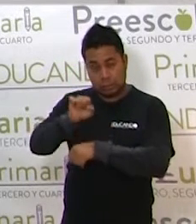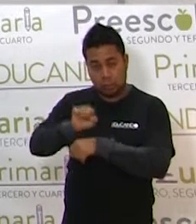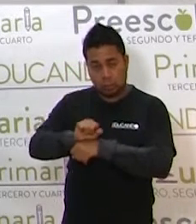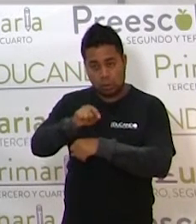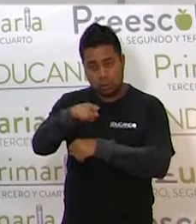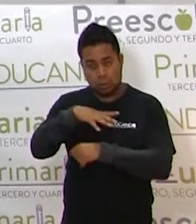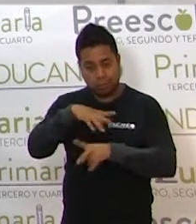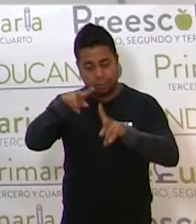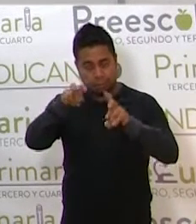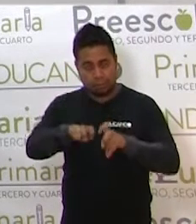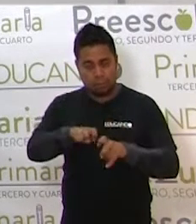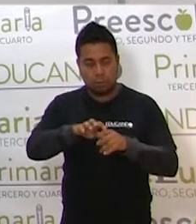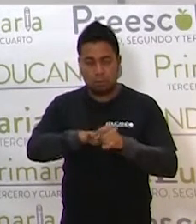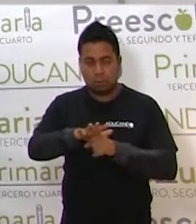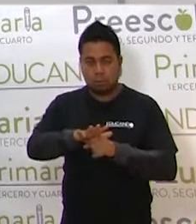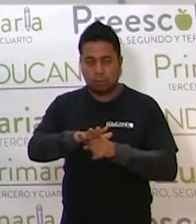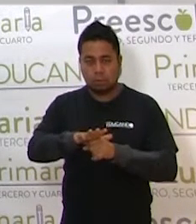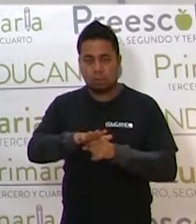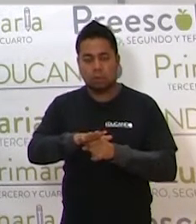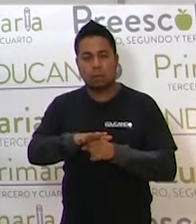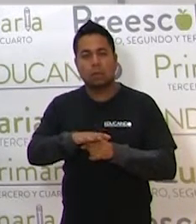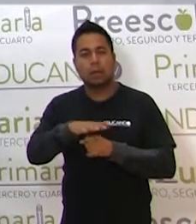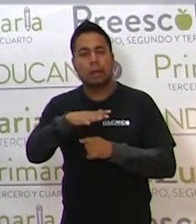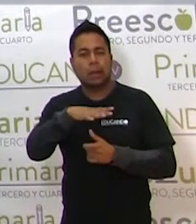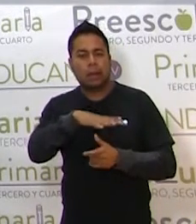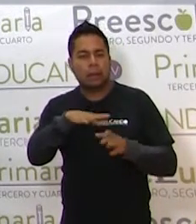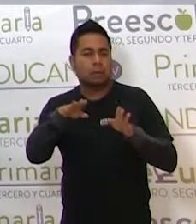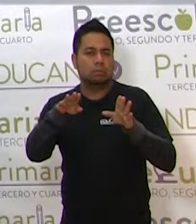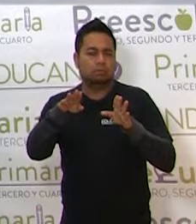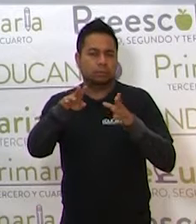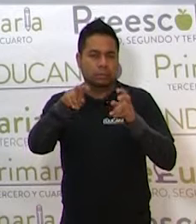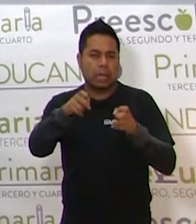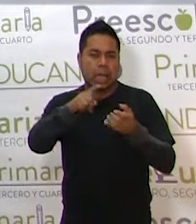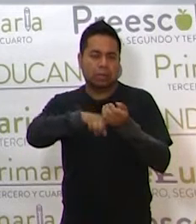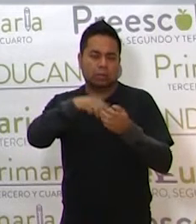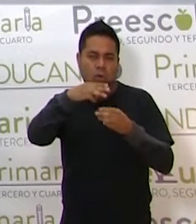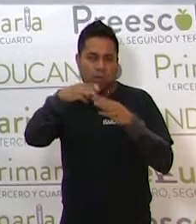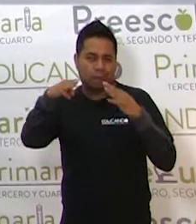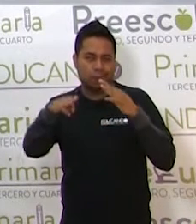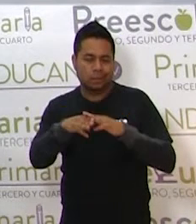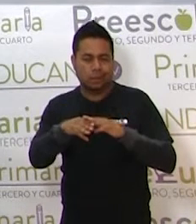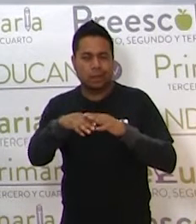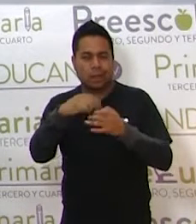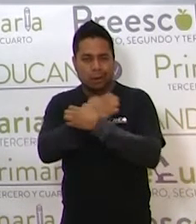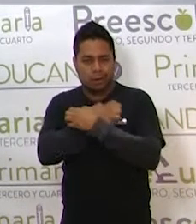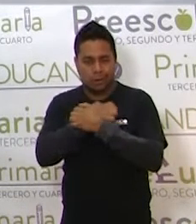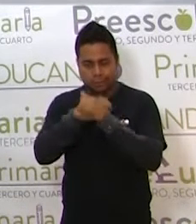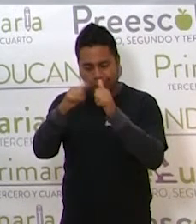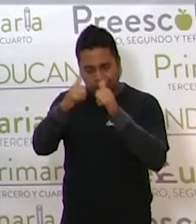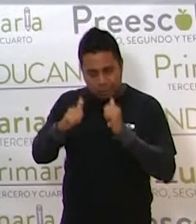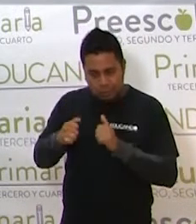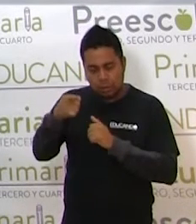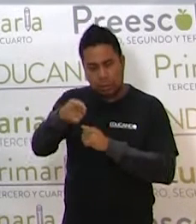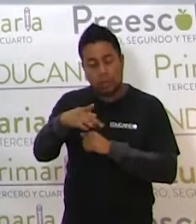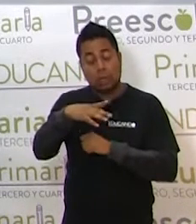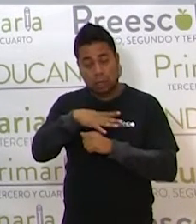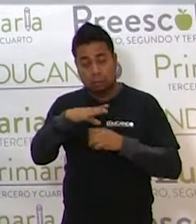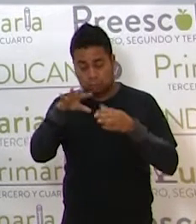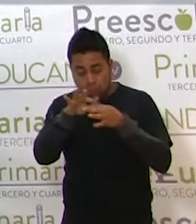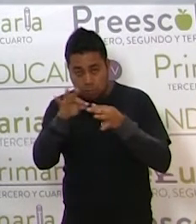a llevar una materia que es educación artística especializada y ahí es donde vamos a estar trabajando y vas a tener